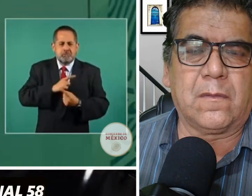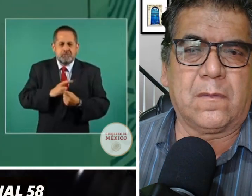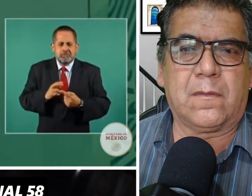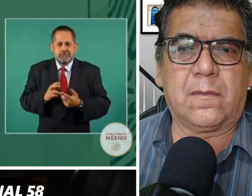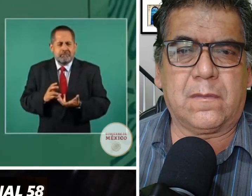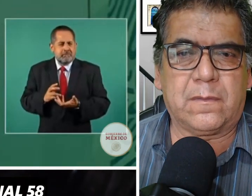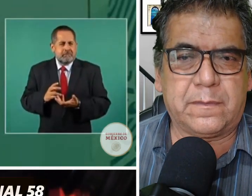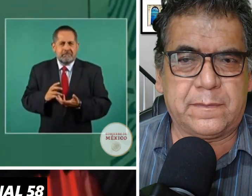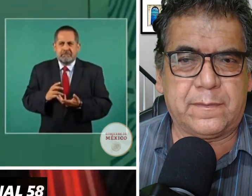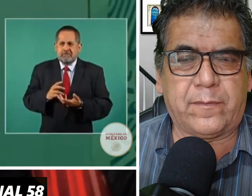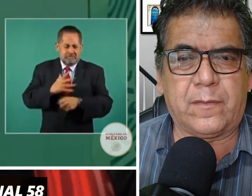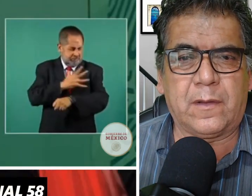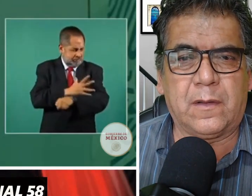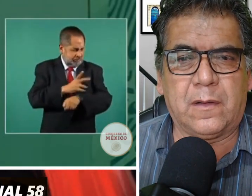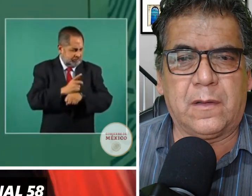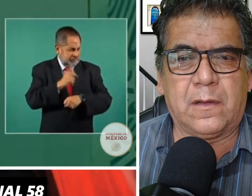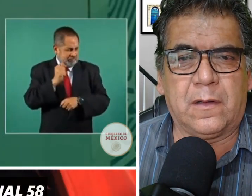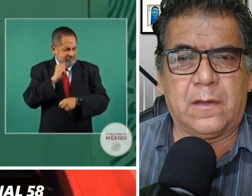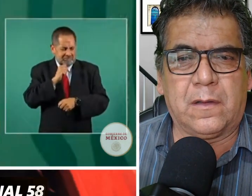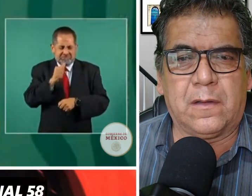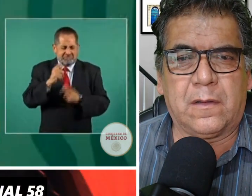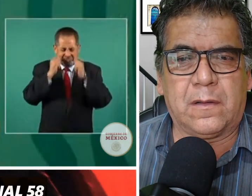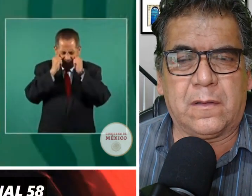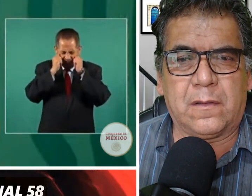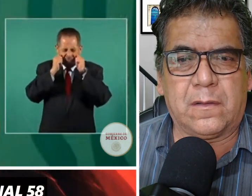sin escrúpulos morales de ninguna índole.